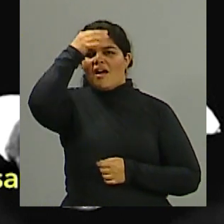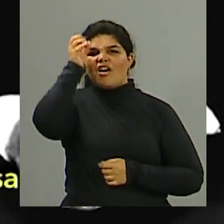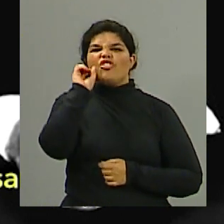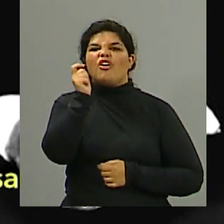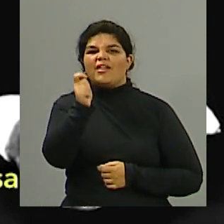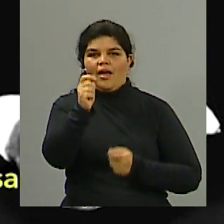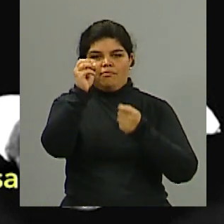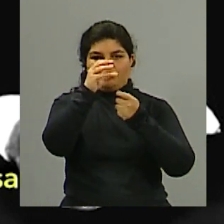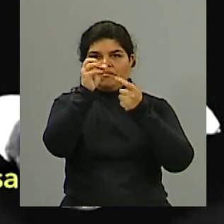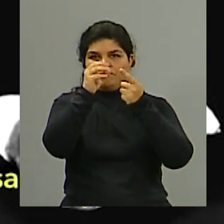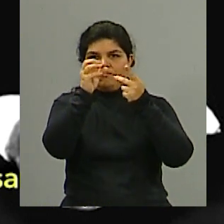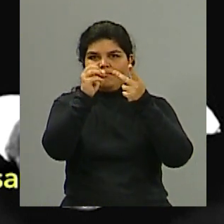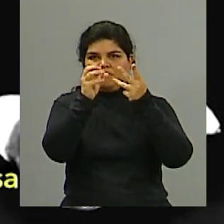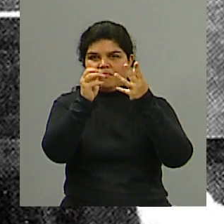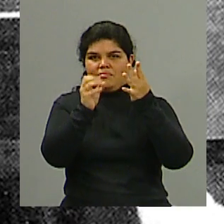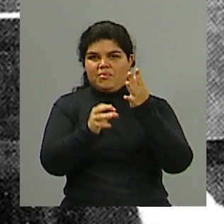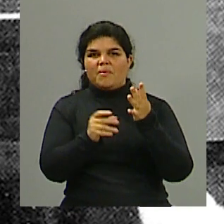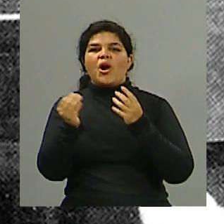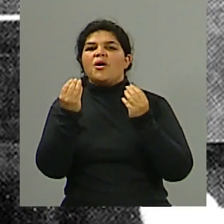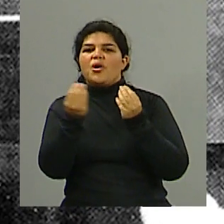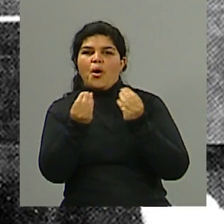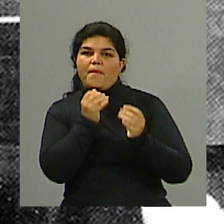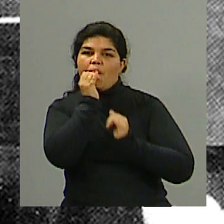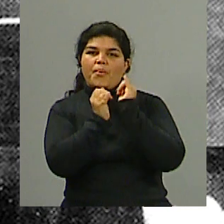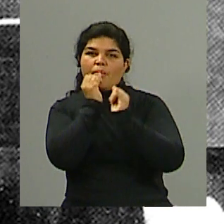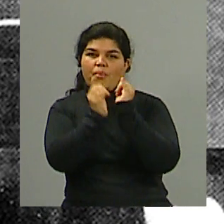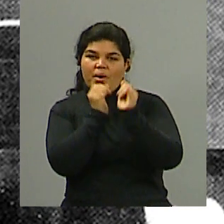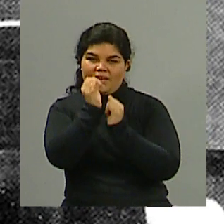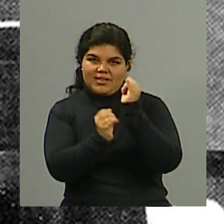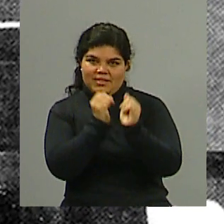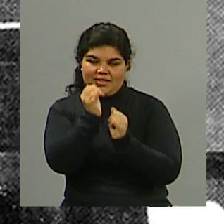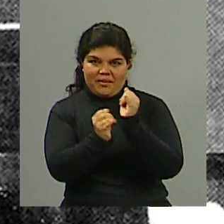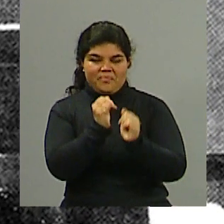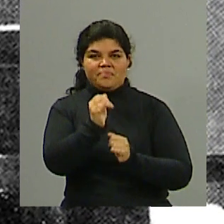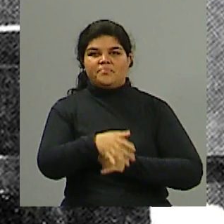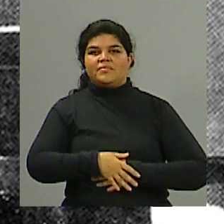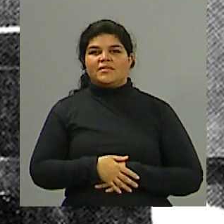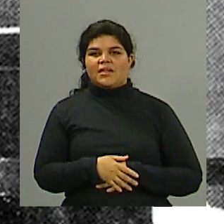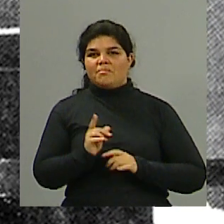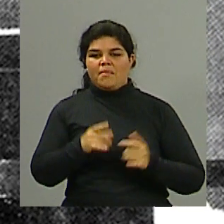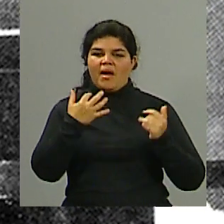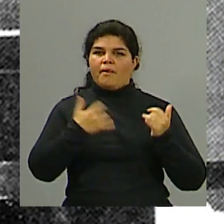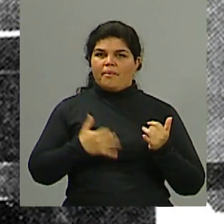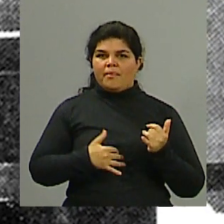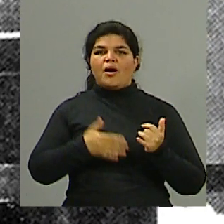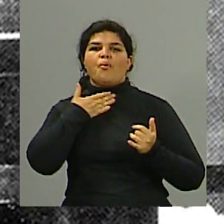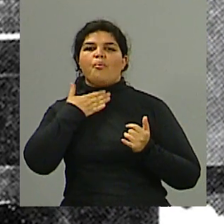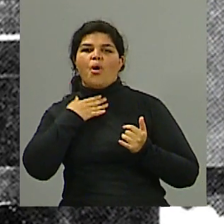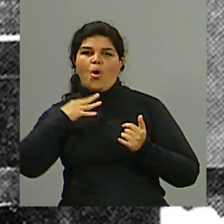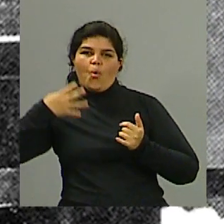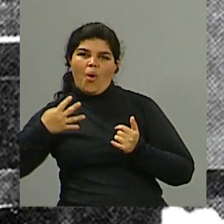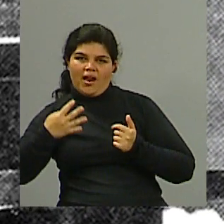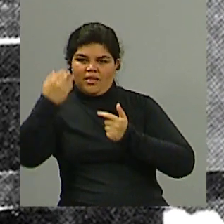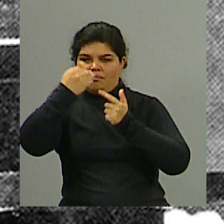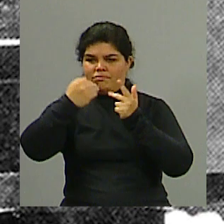soprano argentina Sara César, el barítono Rossi Morelli y los bajos Chirino y Paggi.